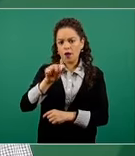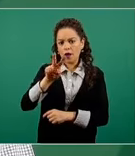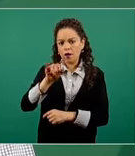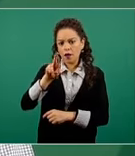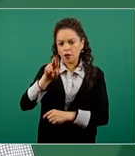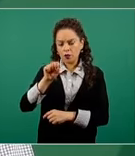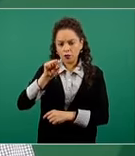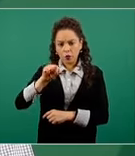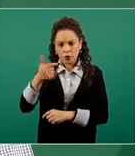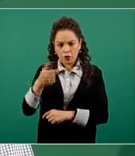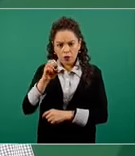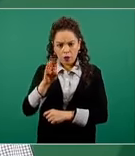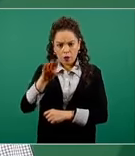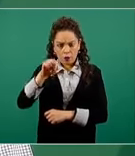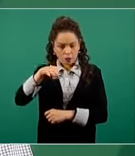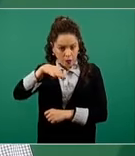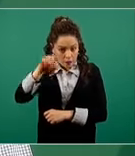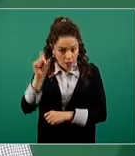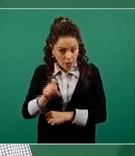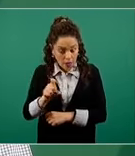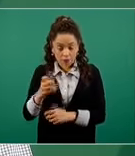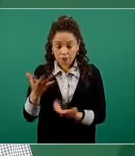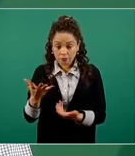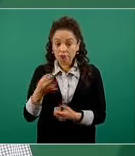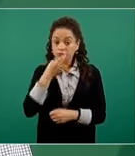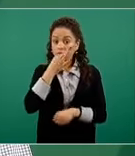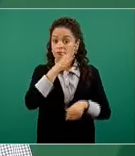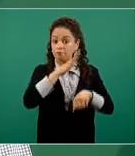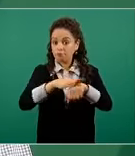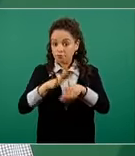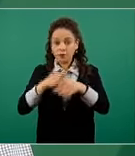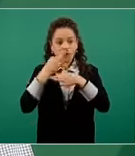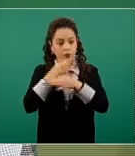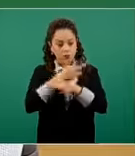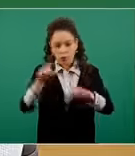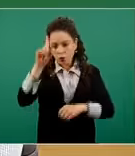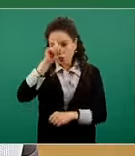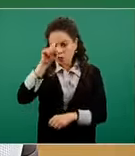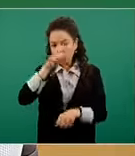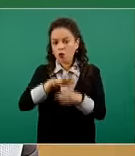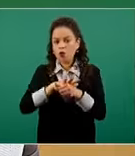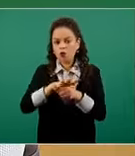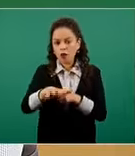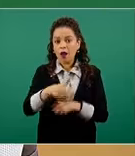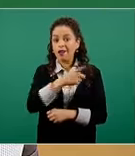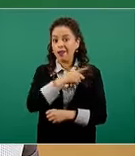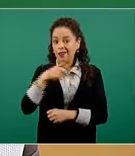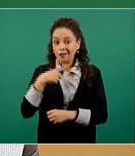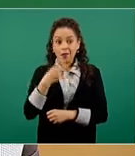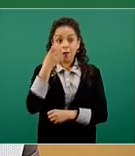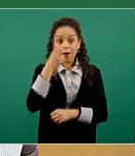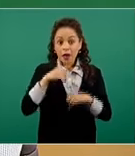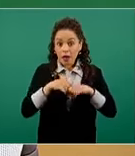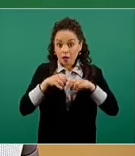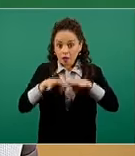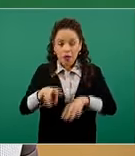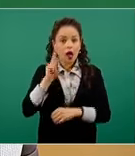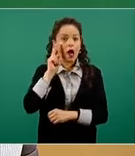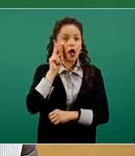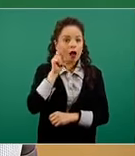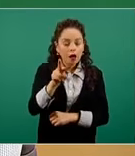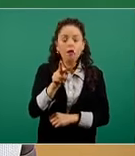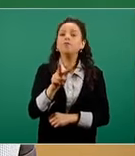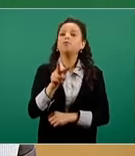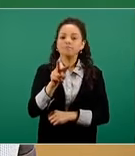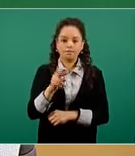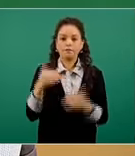coronavirus.gov.mx, y el llamado, la invitación y la recomendación es a aplicarlos, a pegarse a ellos, ¿no?, a seguirlos,